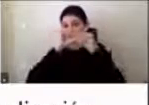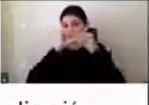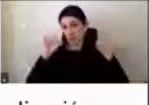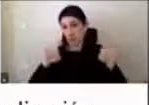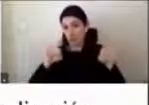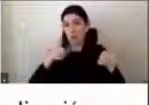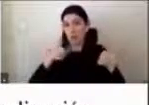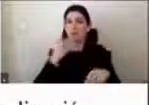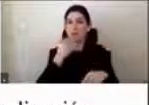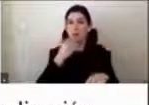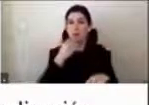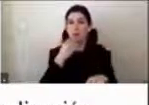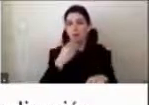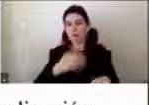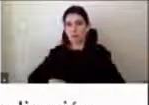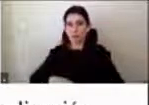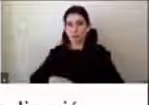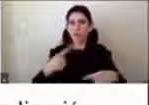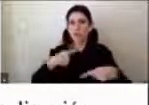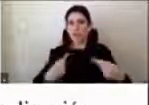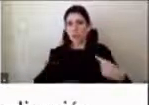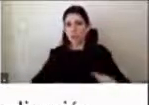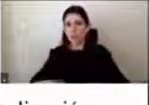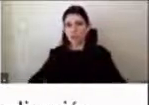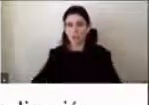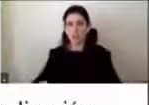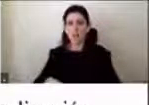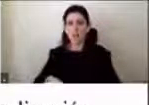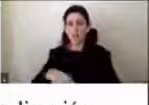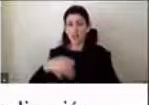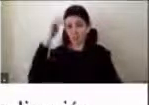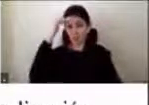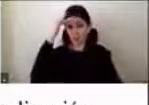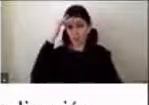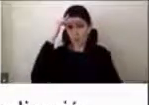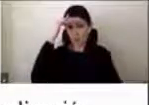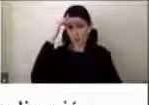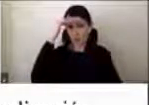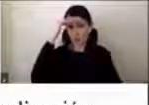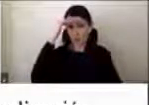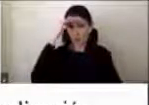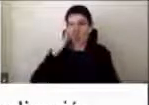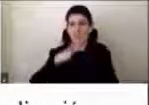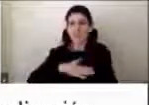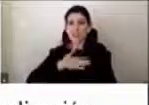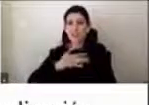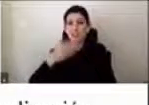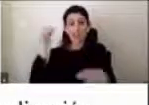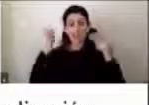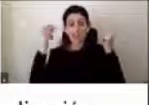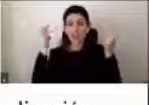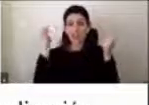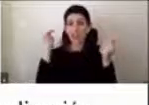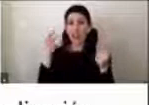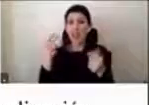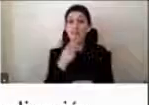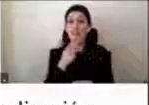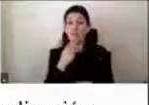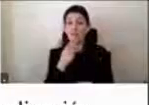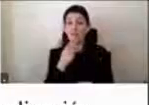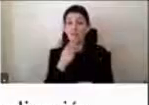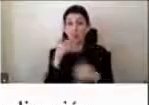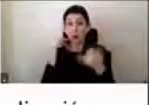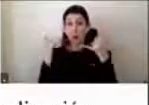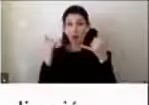que experiencialmente el que experimenta, siente, crea y vive el juego no es un cerebro